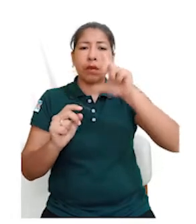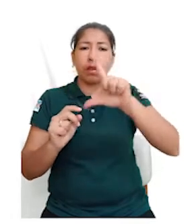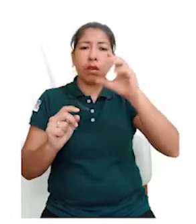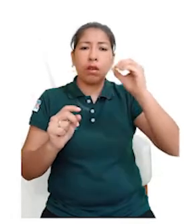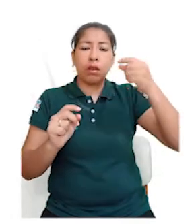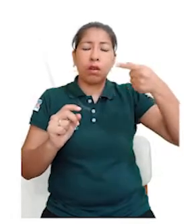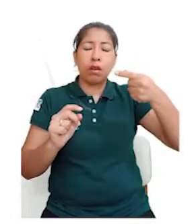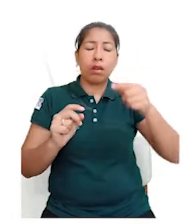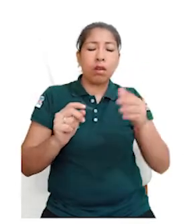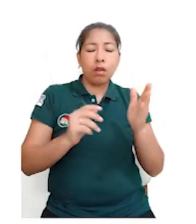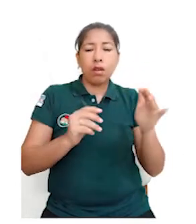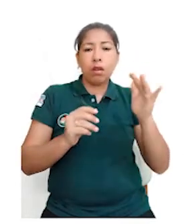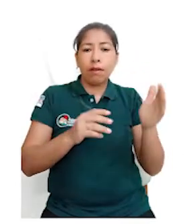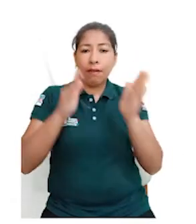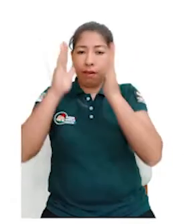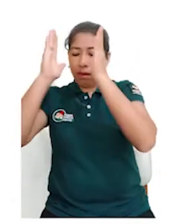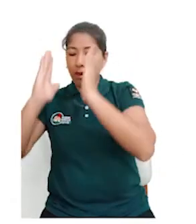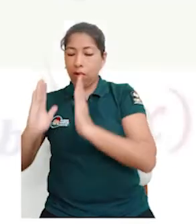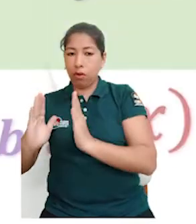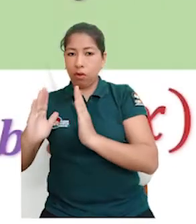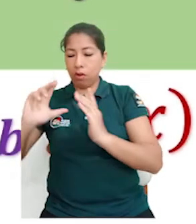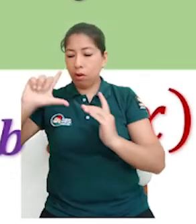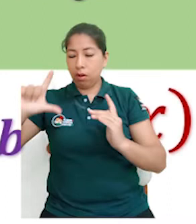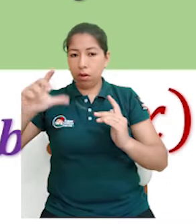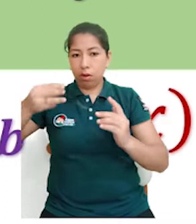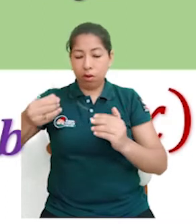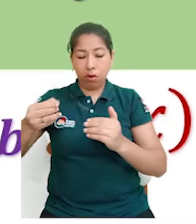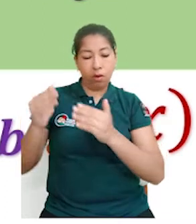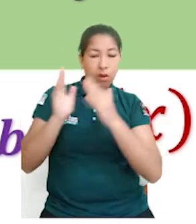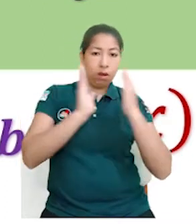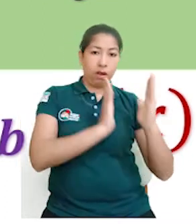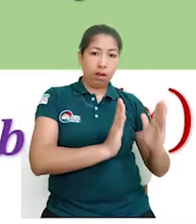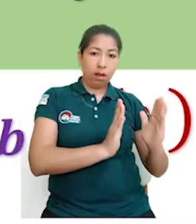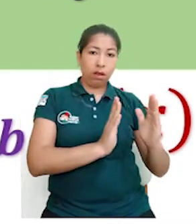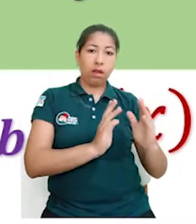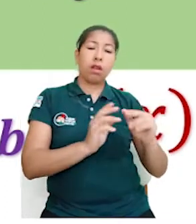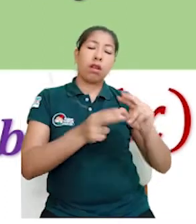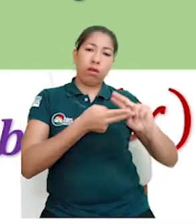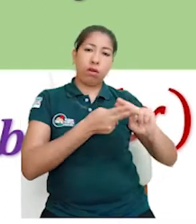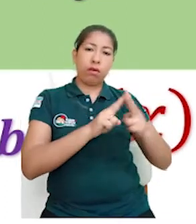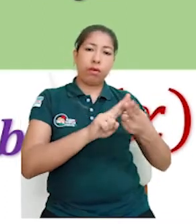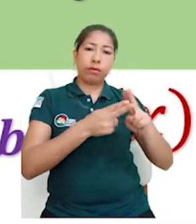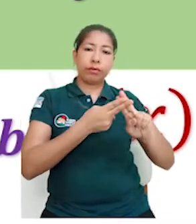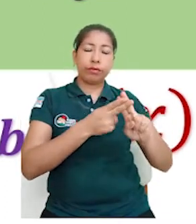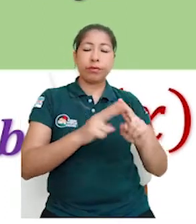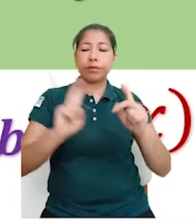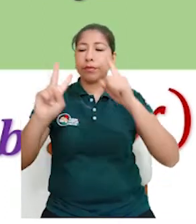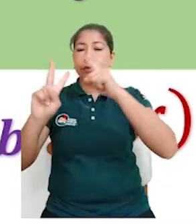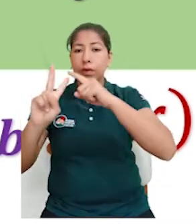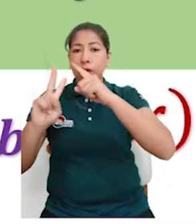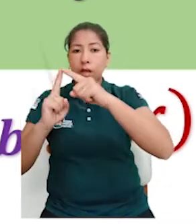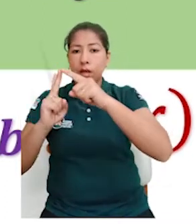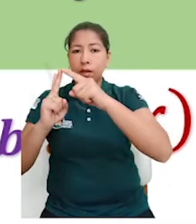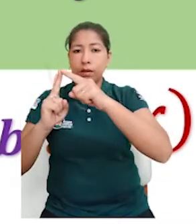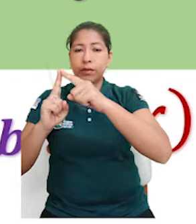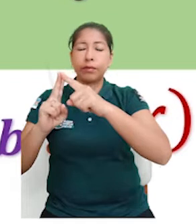los miembros y un número constante en el otro. La segunda estrategia comprende o corresponde en reducir la